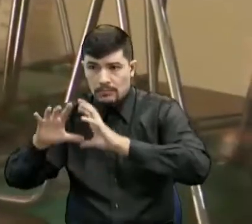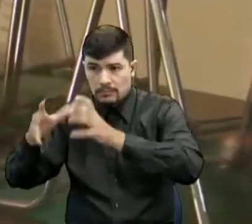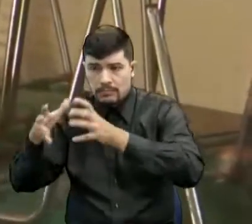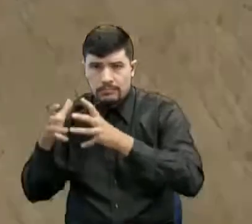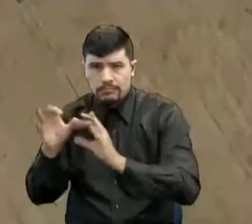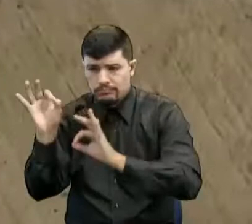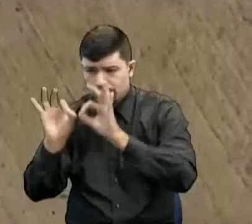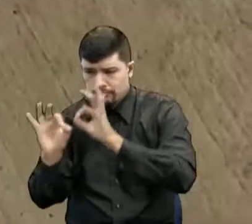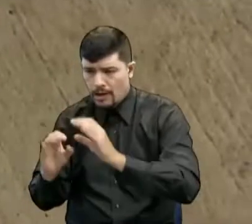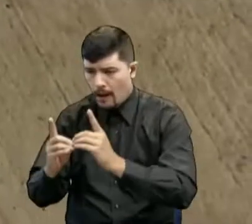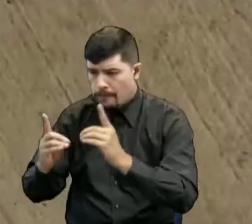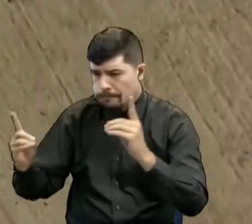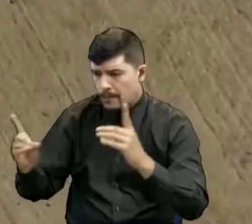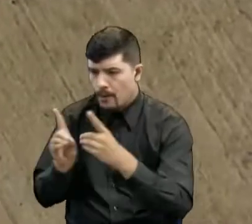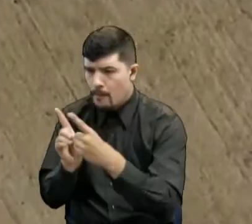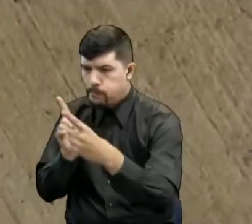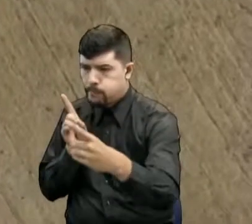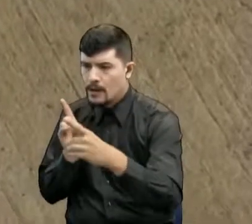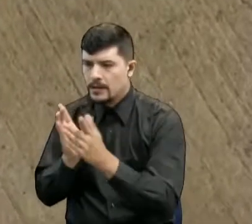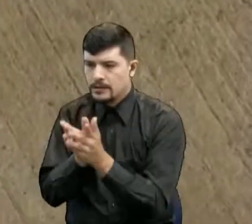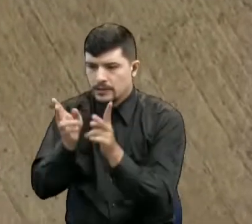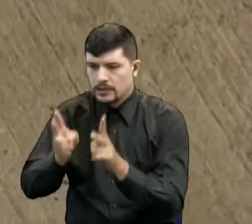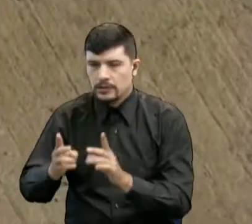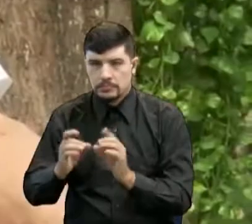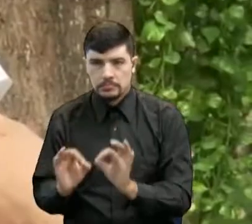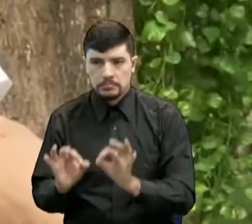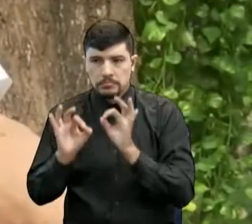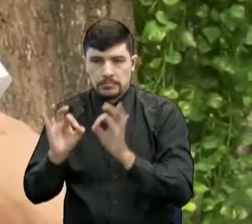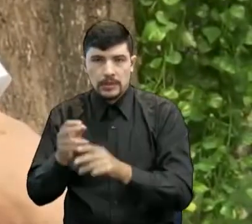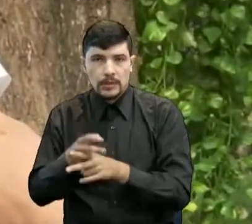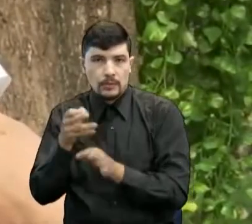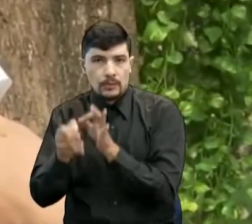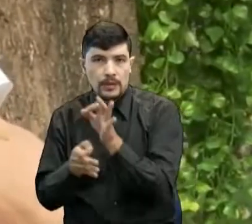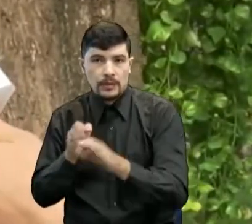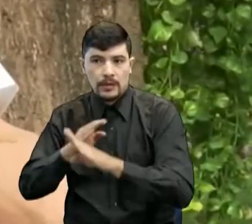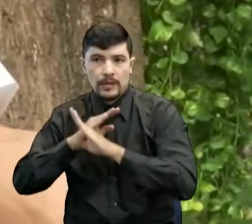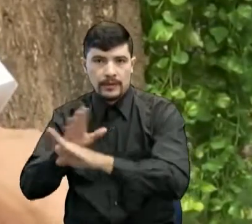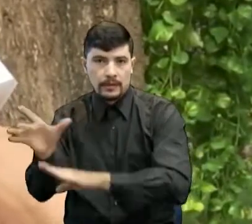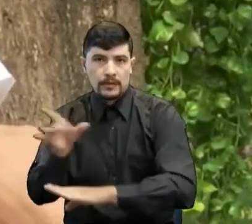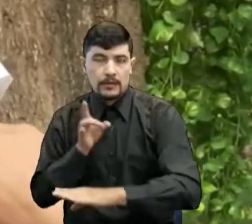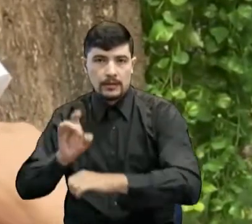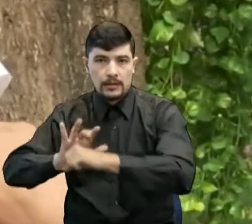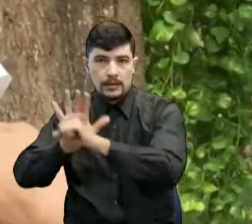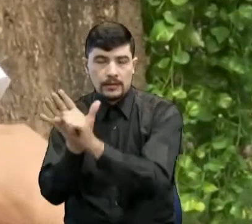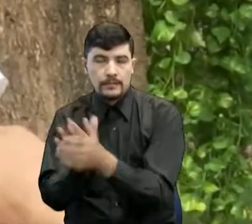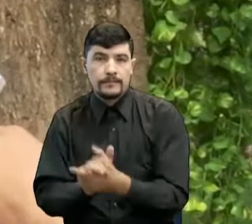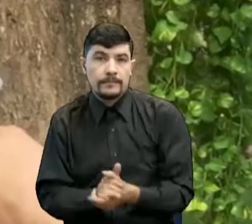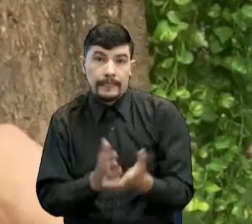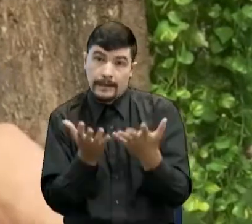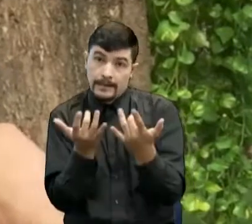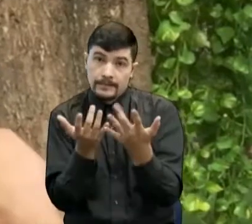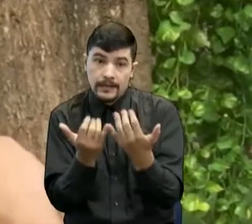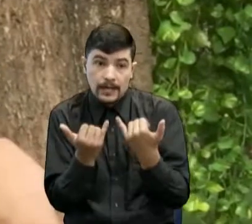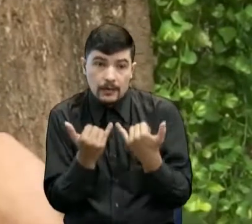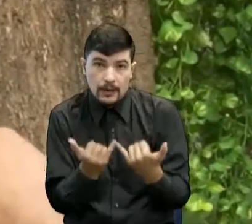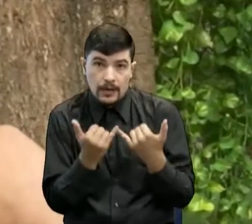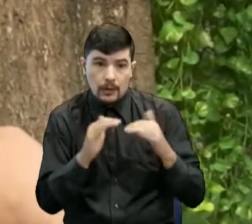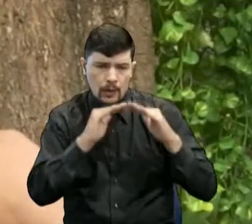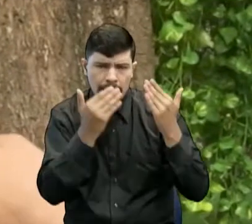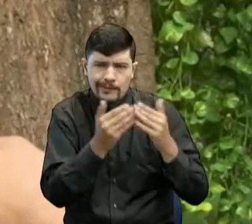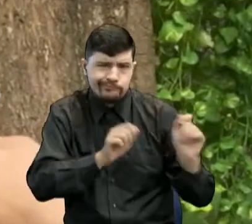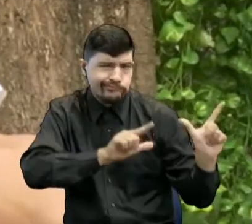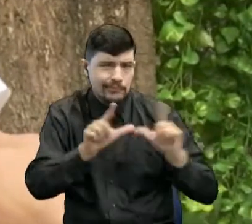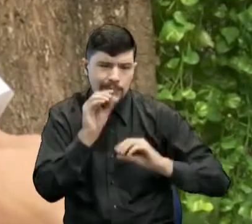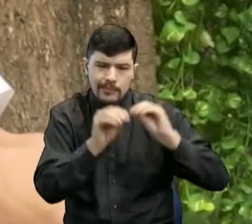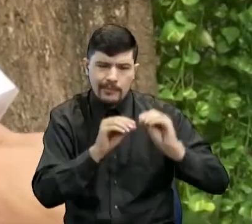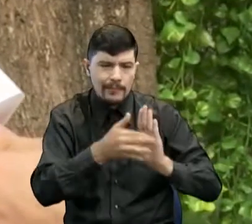medir el distanciamiento social. Estamos solamente a la espera de la Secretaría de Educación